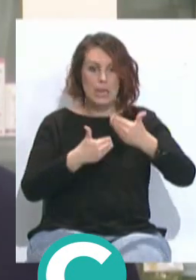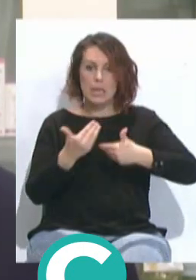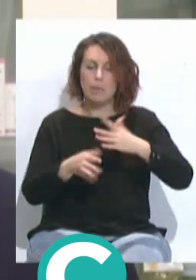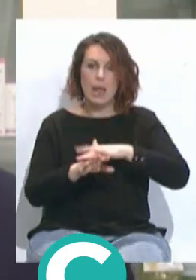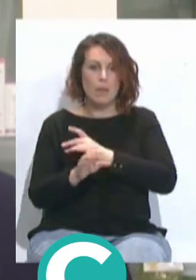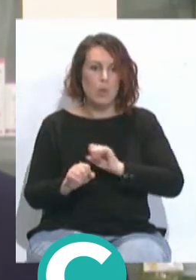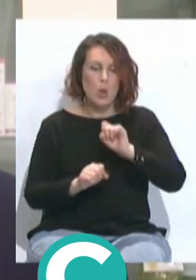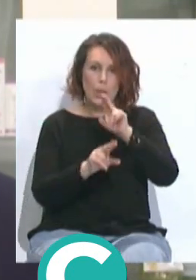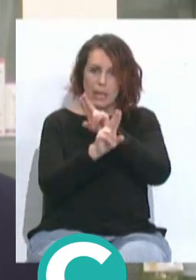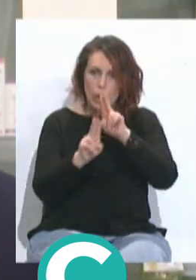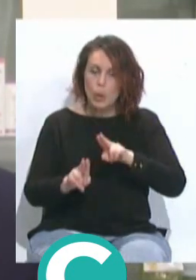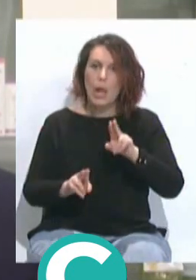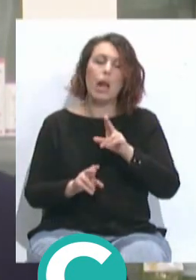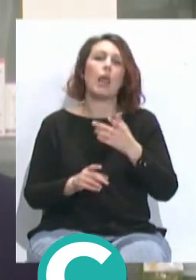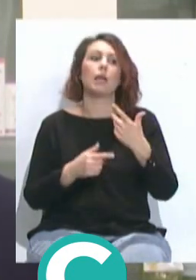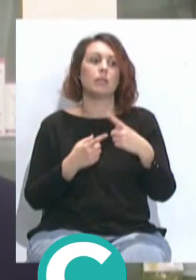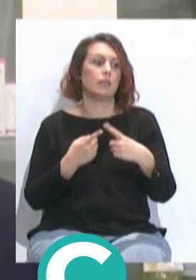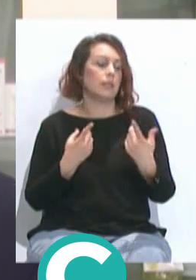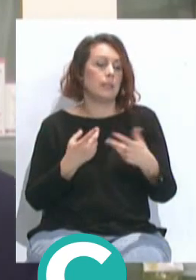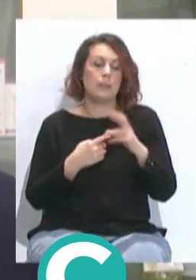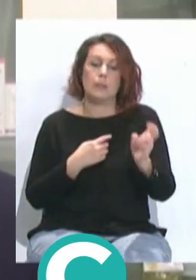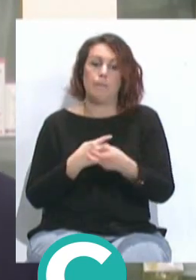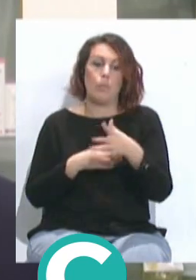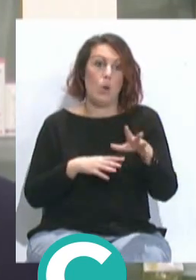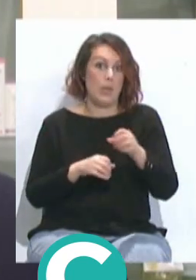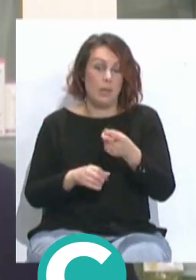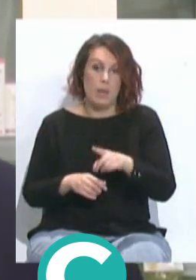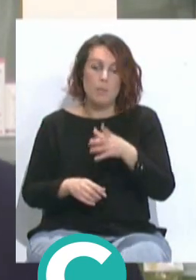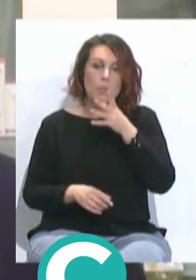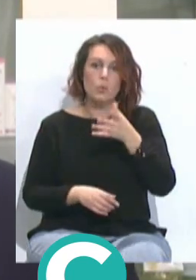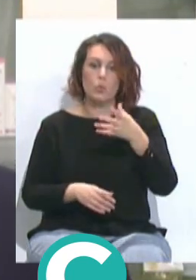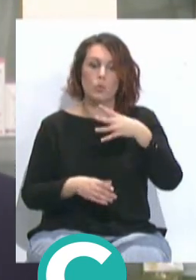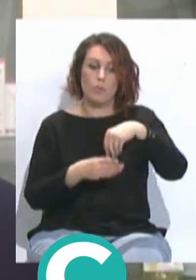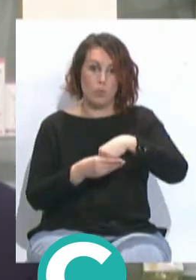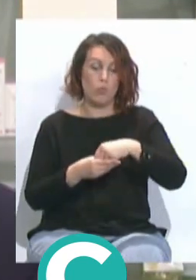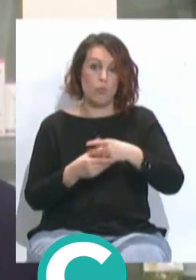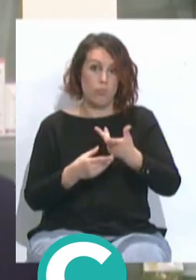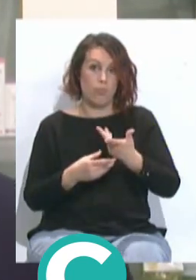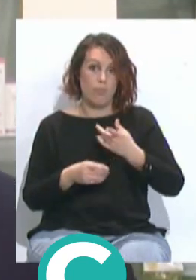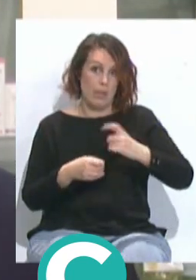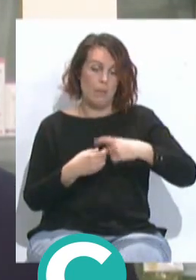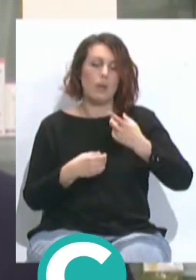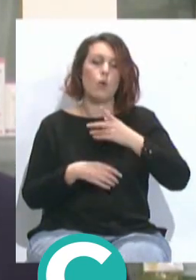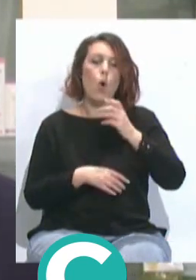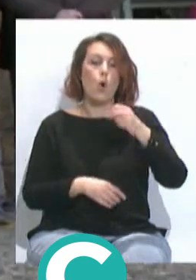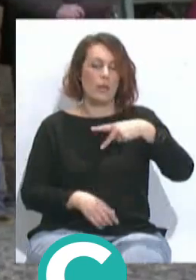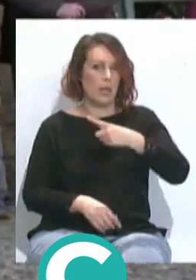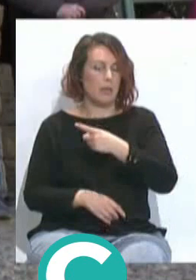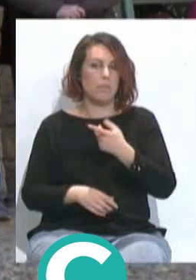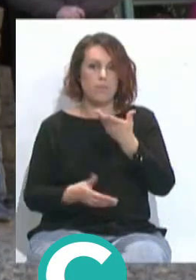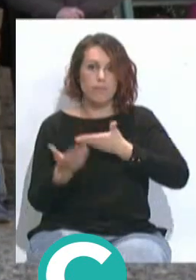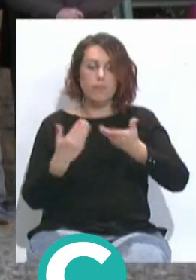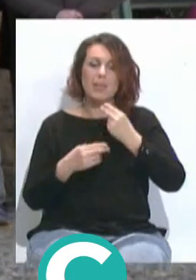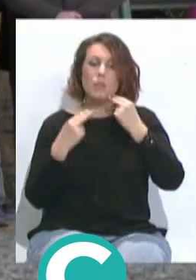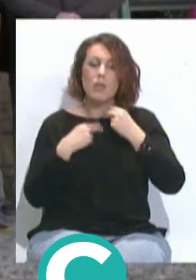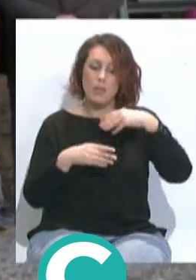protección internacional y la acogida también, por eso está inclusión también, trabajando con las ONG. En